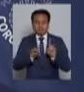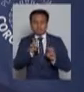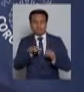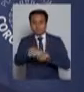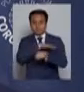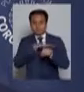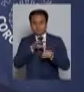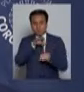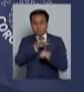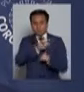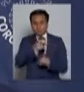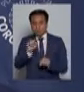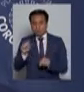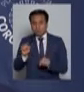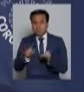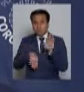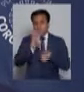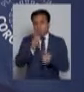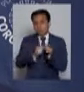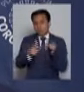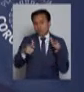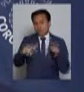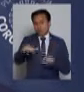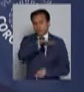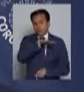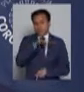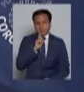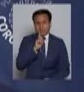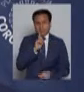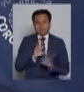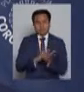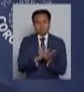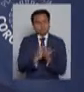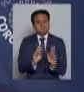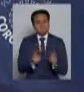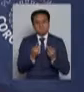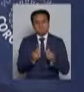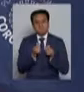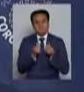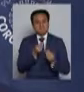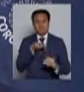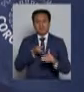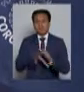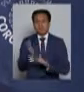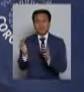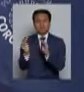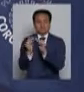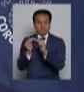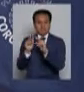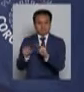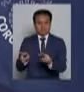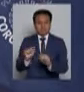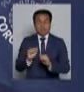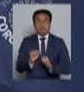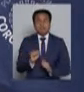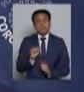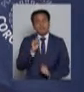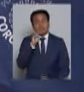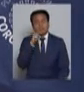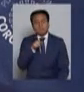situación clínica de cada momento. La mayoría de ellos, por supuesto, está completamente recuperado y en su domicilio. Esto